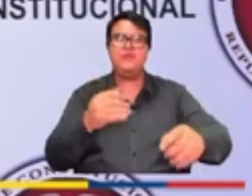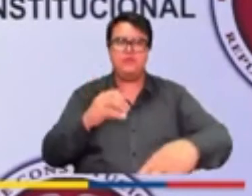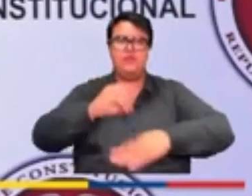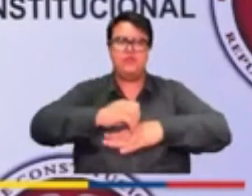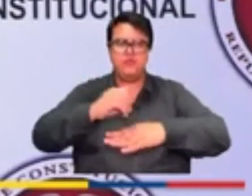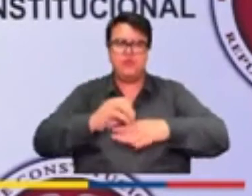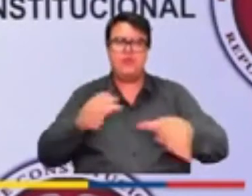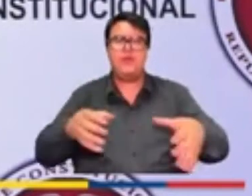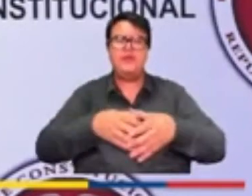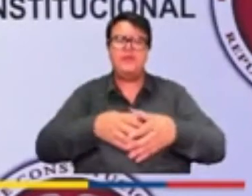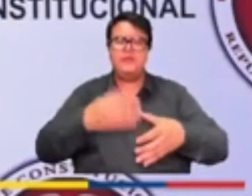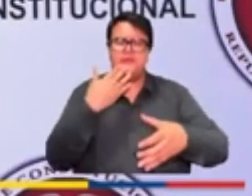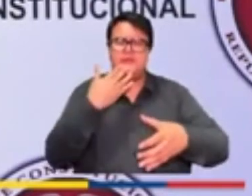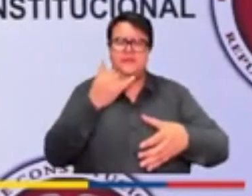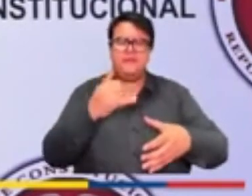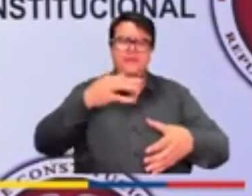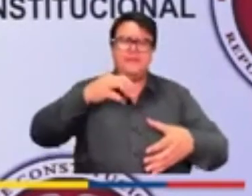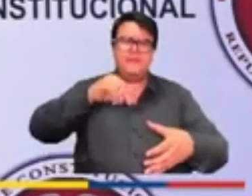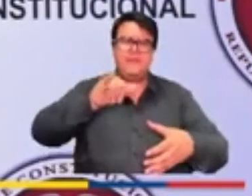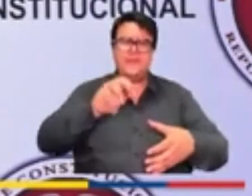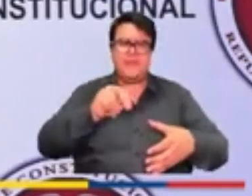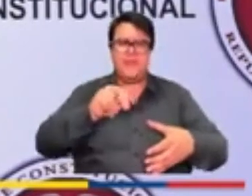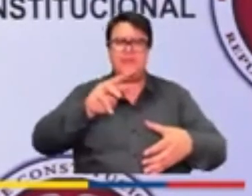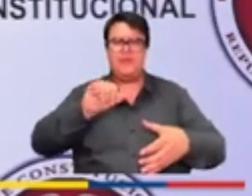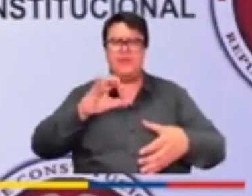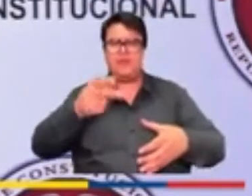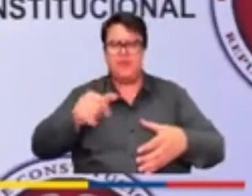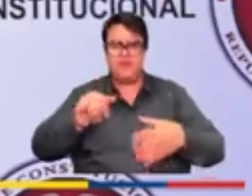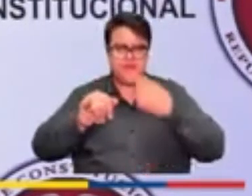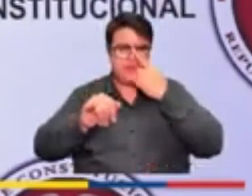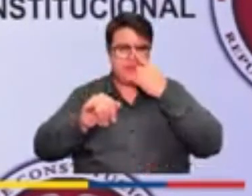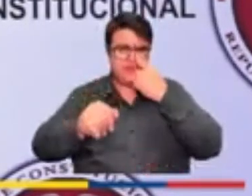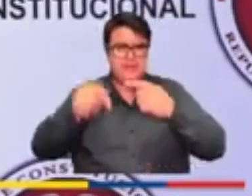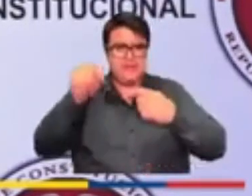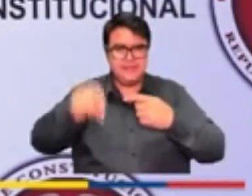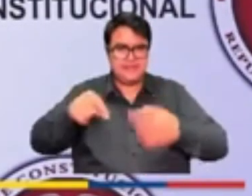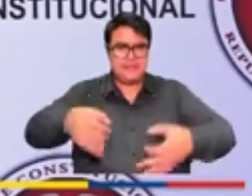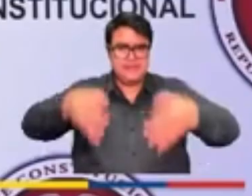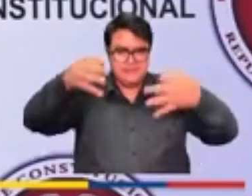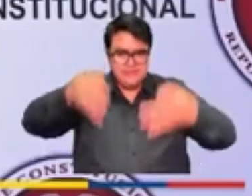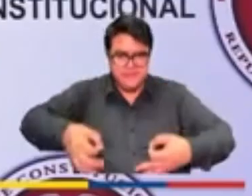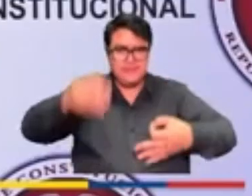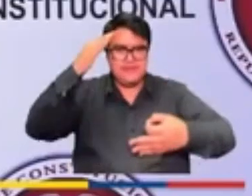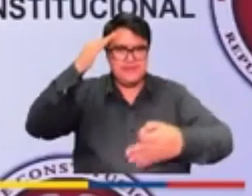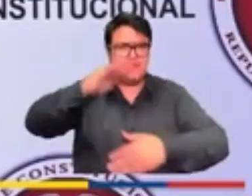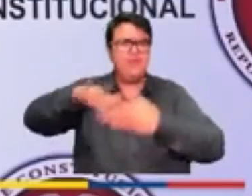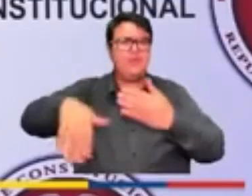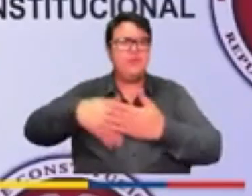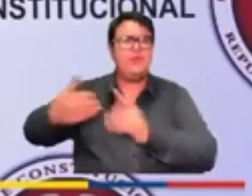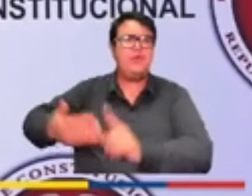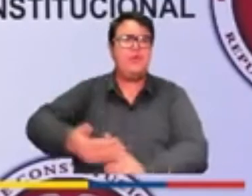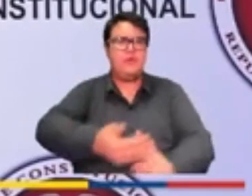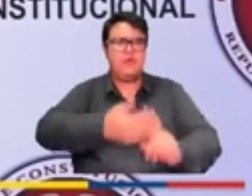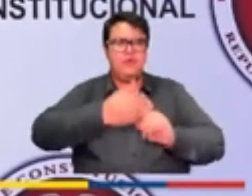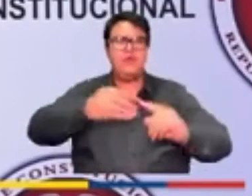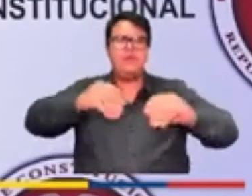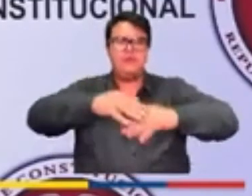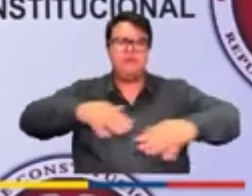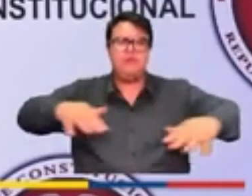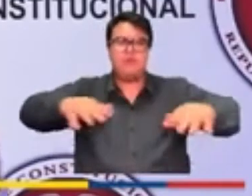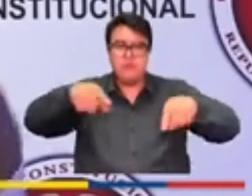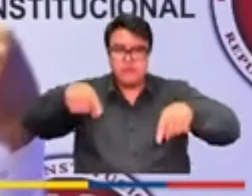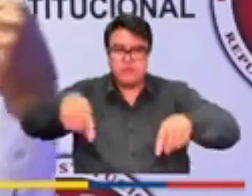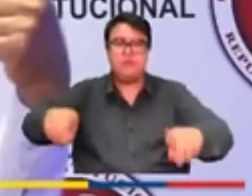Wayú Painwashi, que en la solicitud de la protección de su territorio,